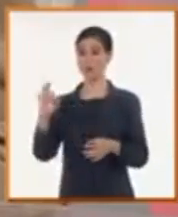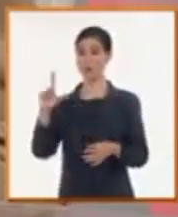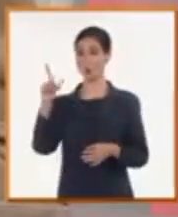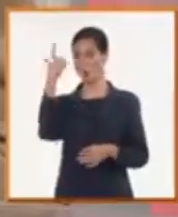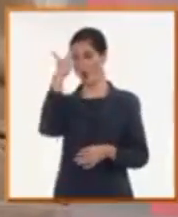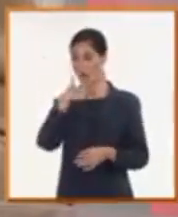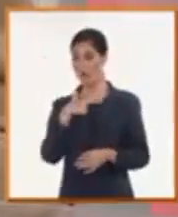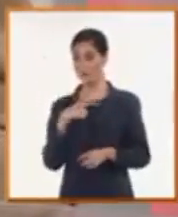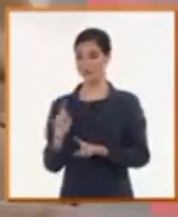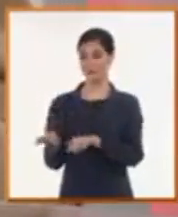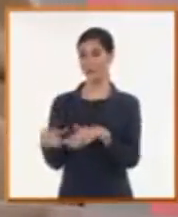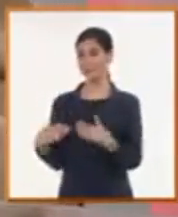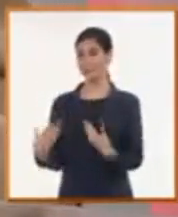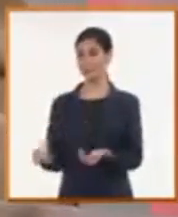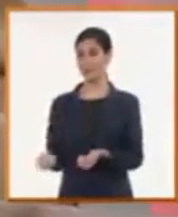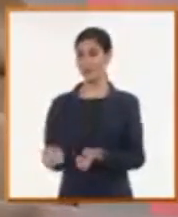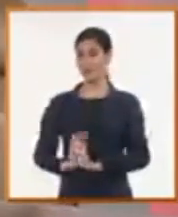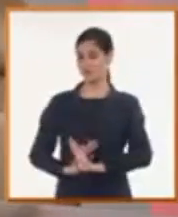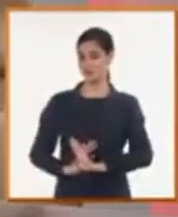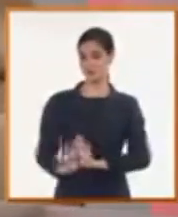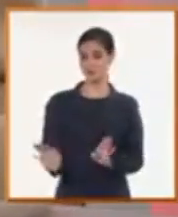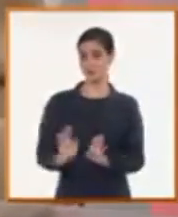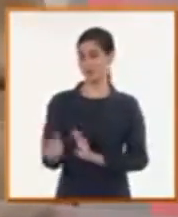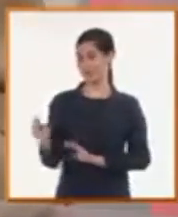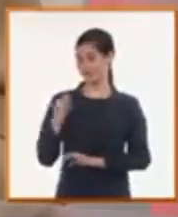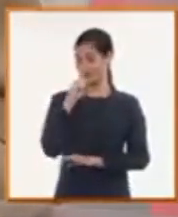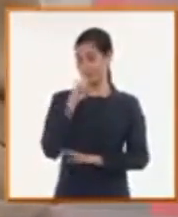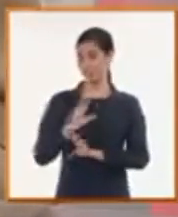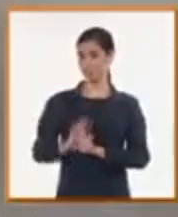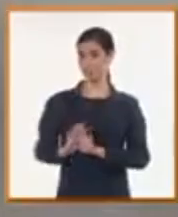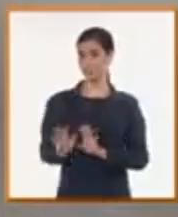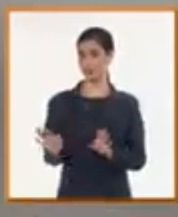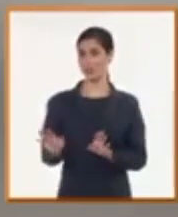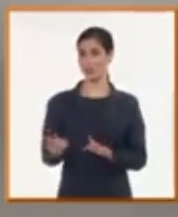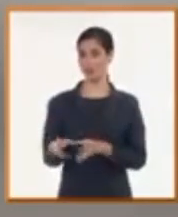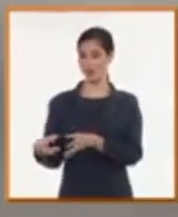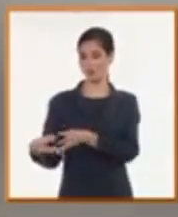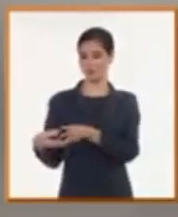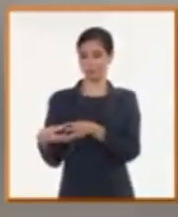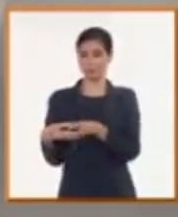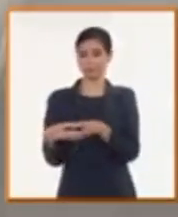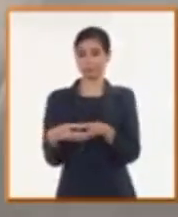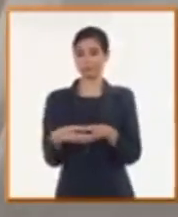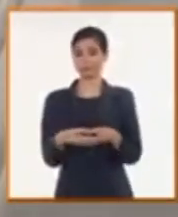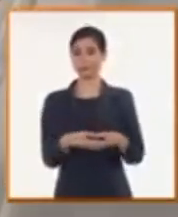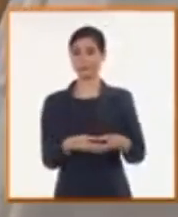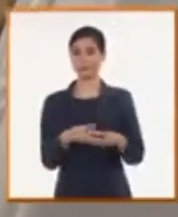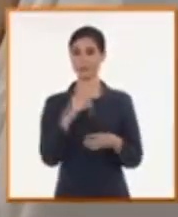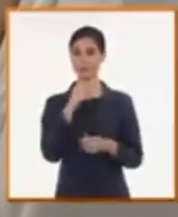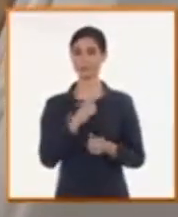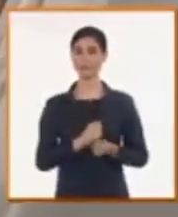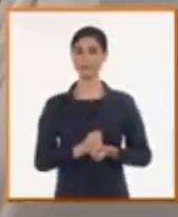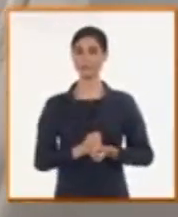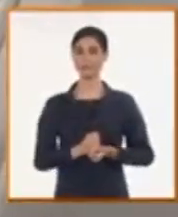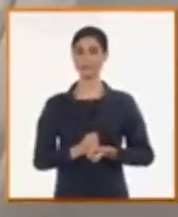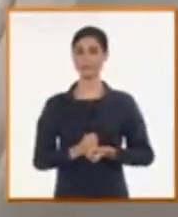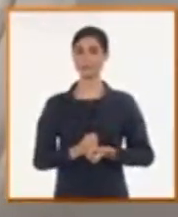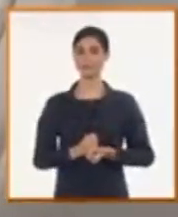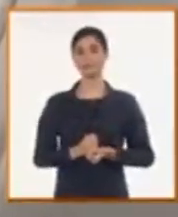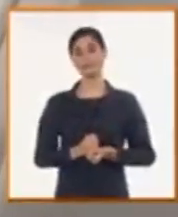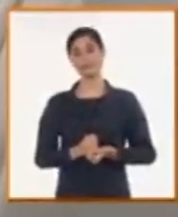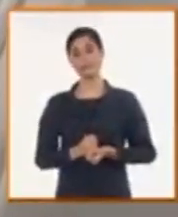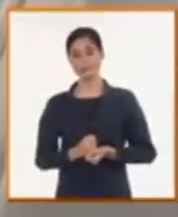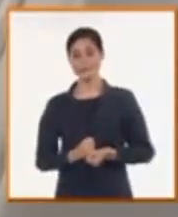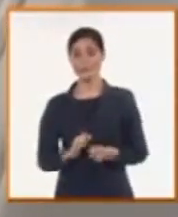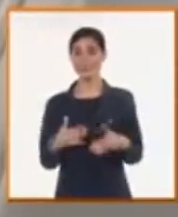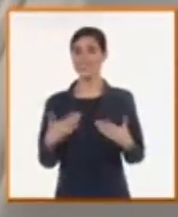operaciones. Fue, bueno, una trampa, surgieron, fue una trampa. Se puede interpretar como que fue una trampa. Prácticamente la ofensiva lo que pretendía era